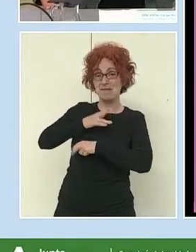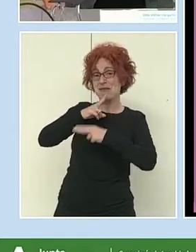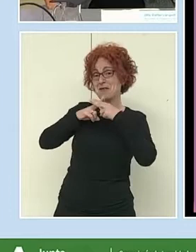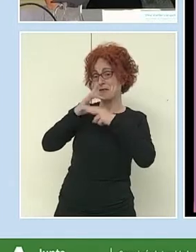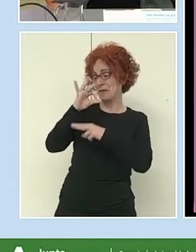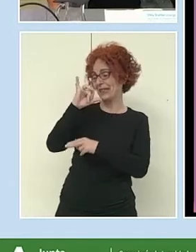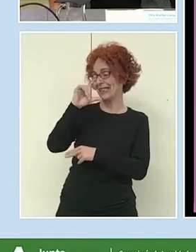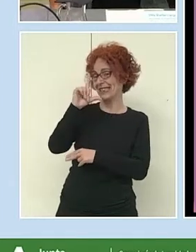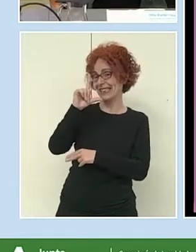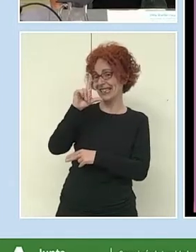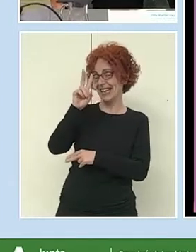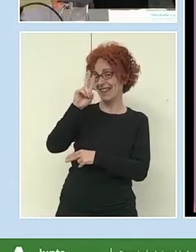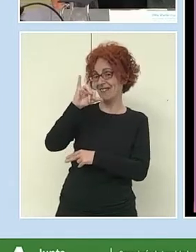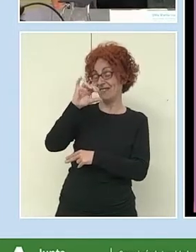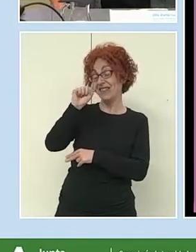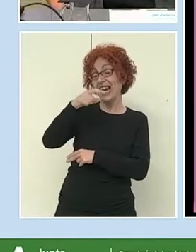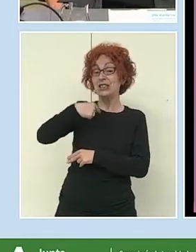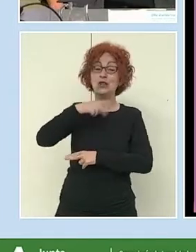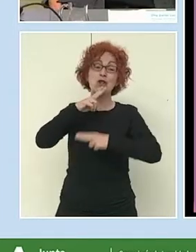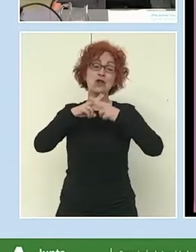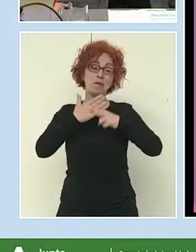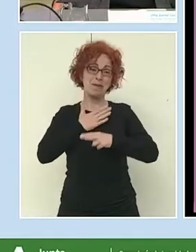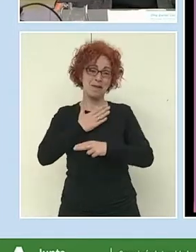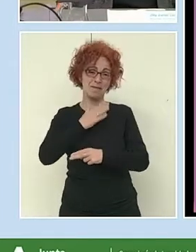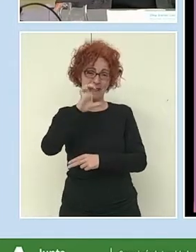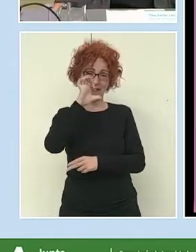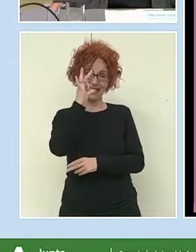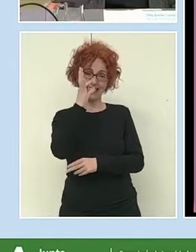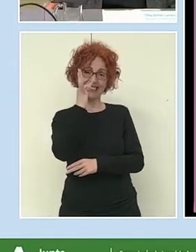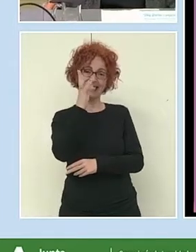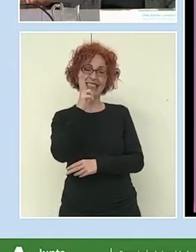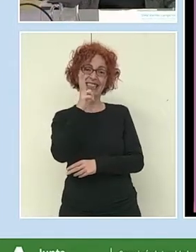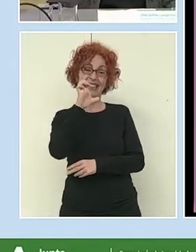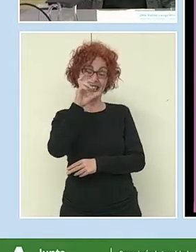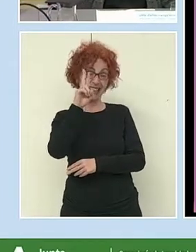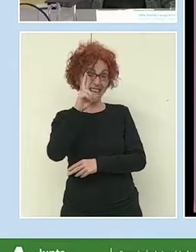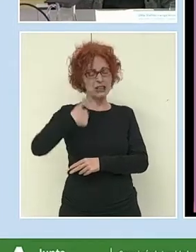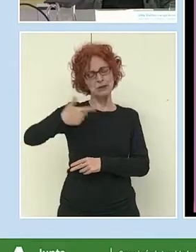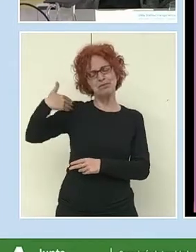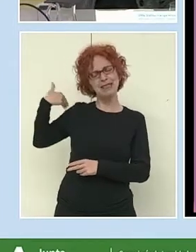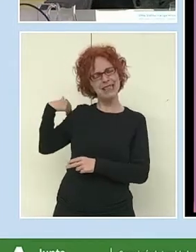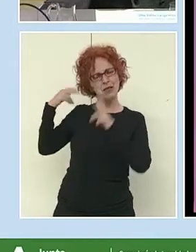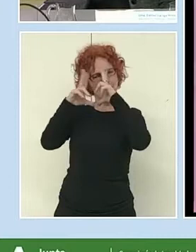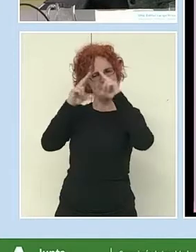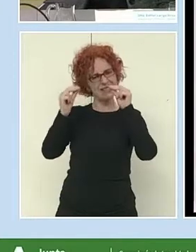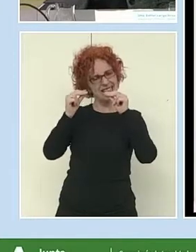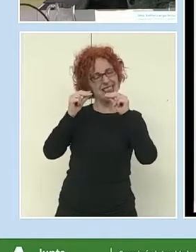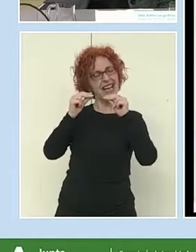soy Esther, soy ingeniera de telecomunicaciones por la Universidad de Málaga